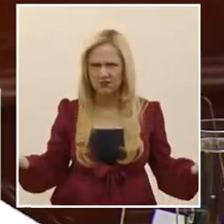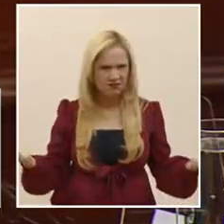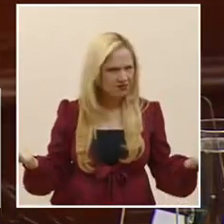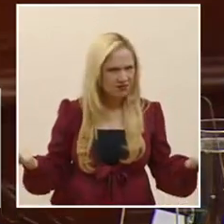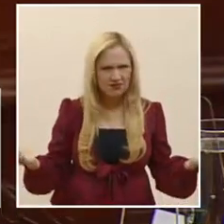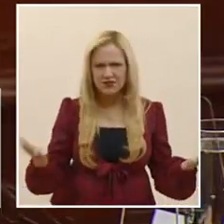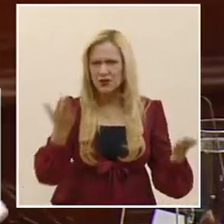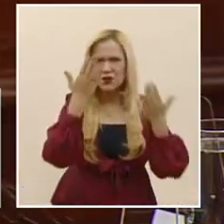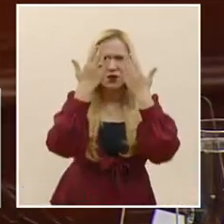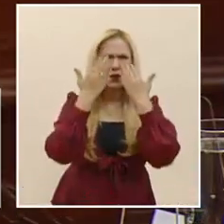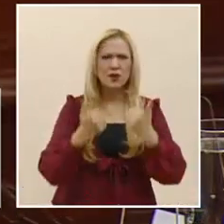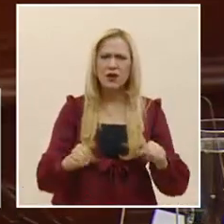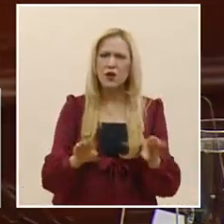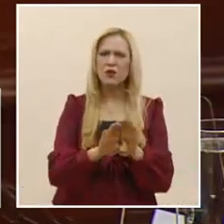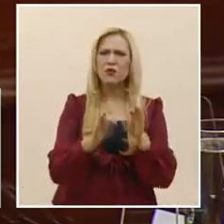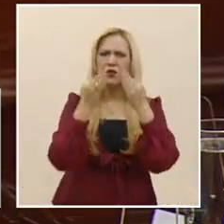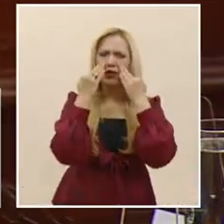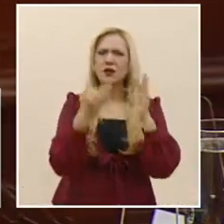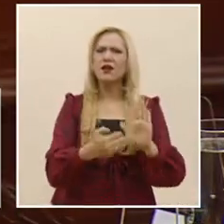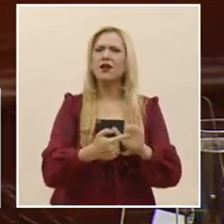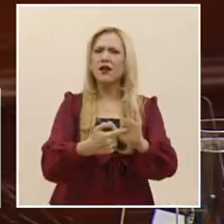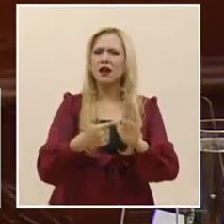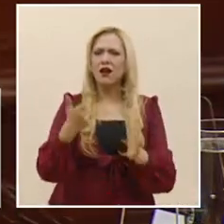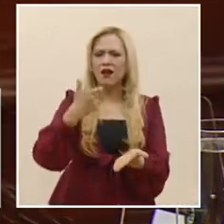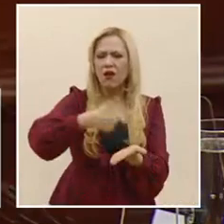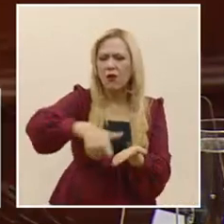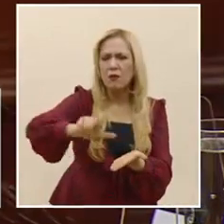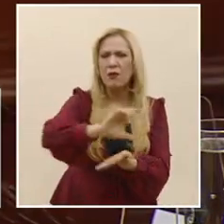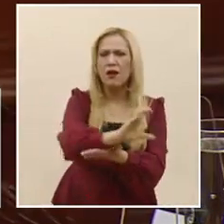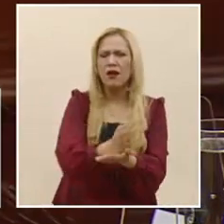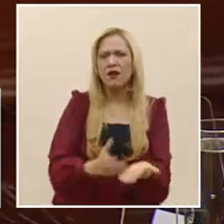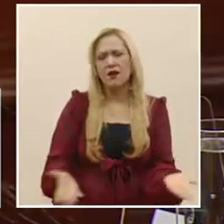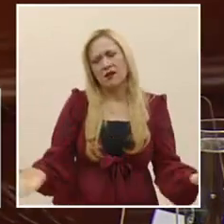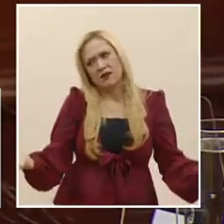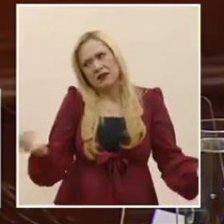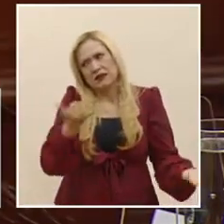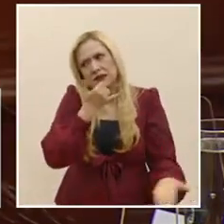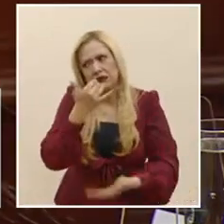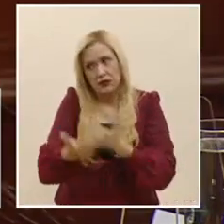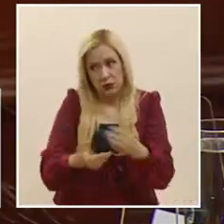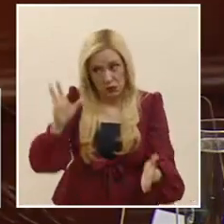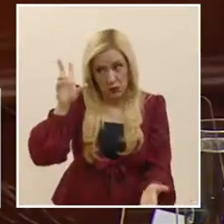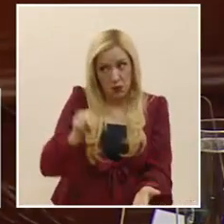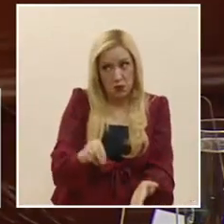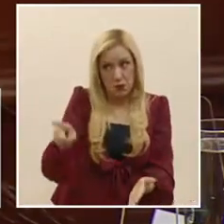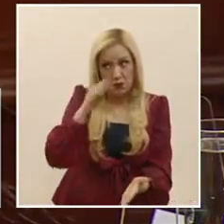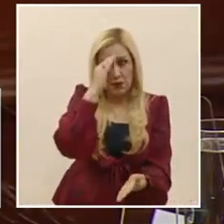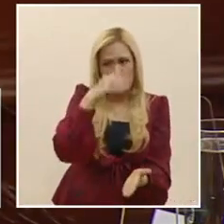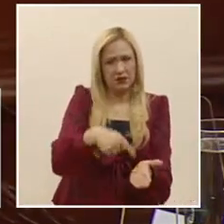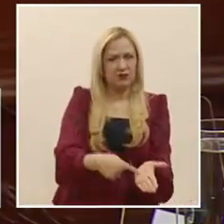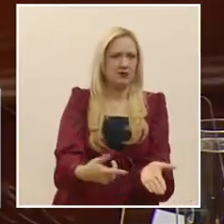de transparencia y de adquisiciones, con todo respeto, me parece muy